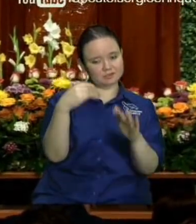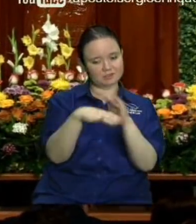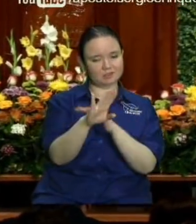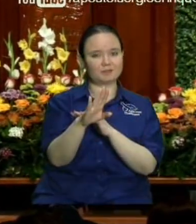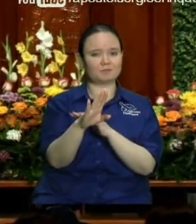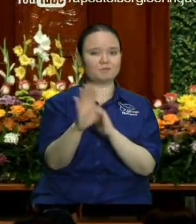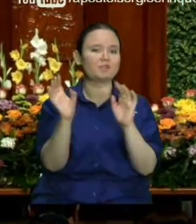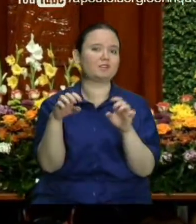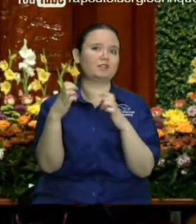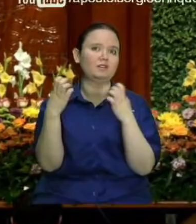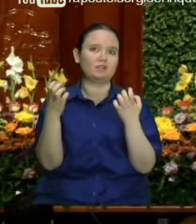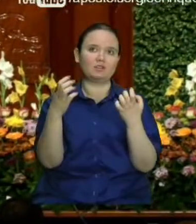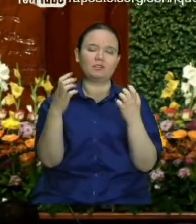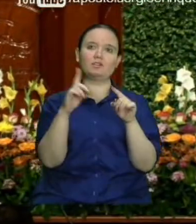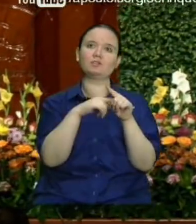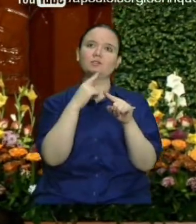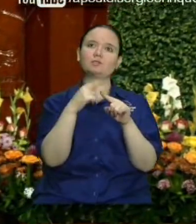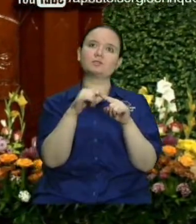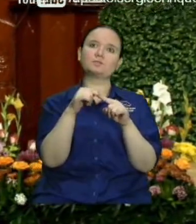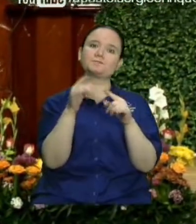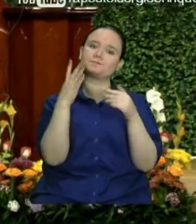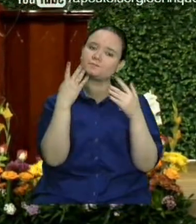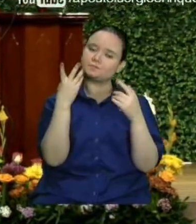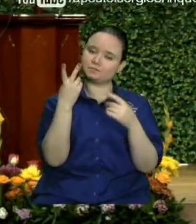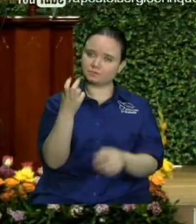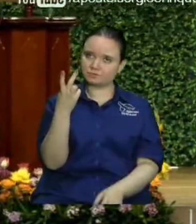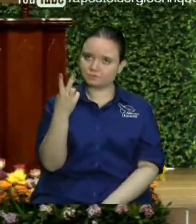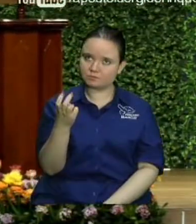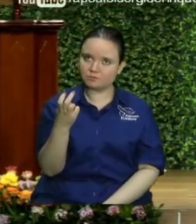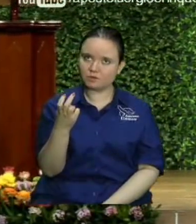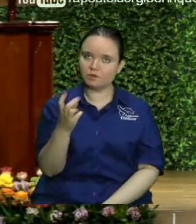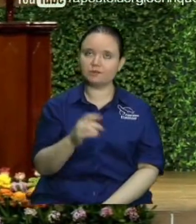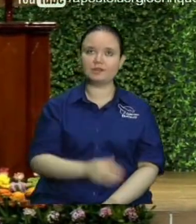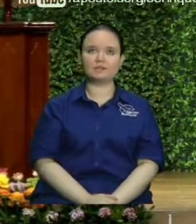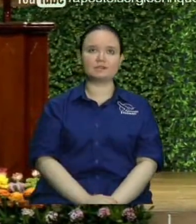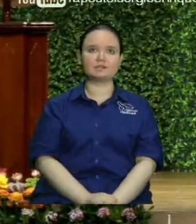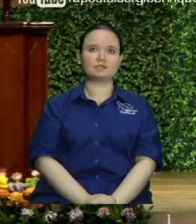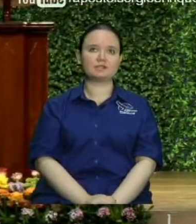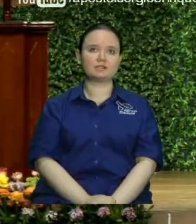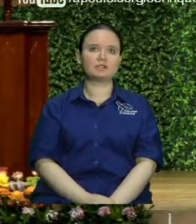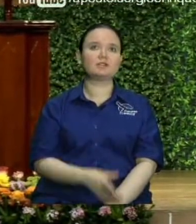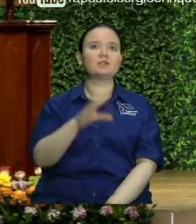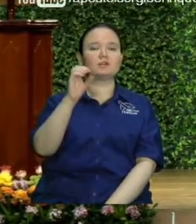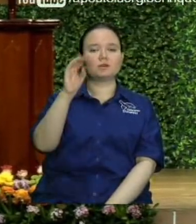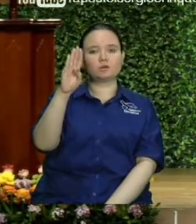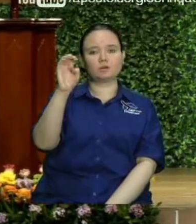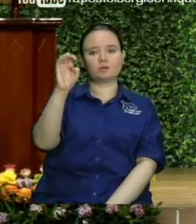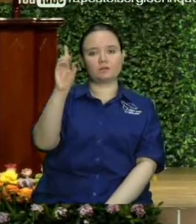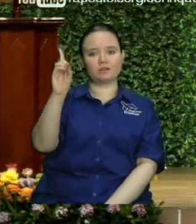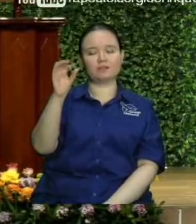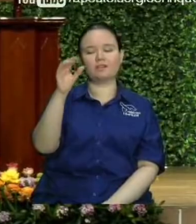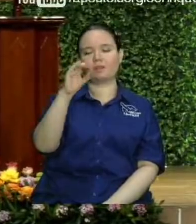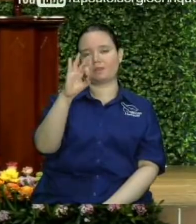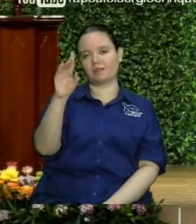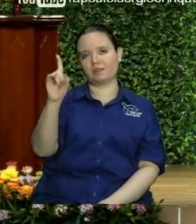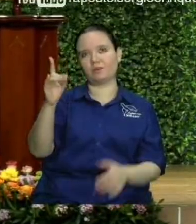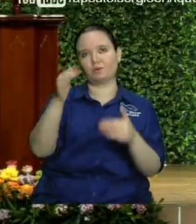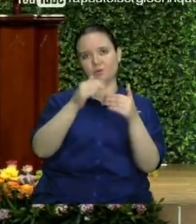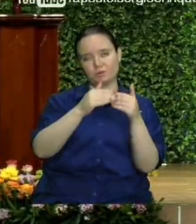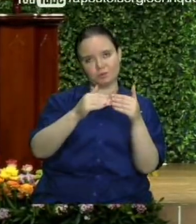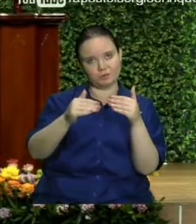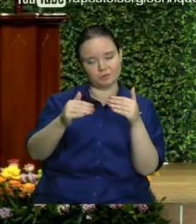Y entonces, fíjate, sigue. Sí, ahora lo puse de rojo, porque entonces Obed es la 31, Isaí